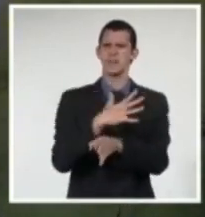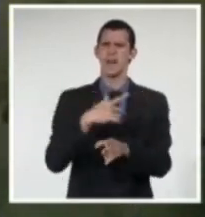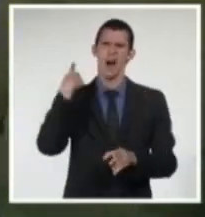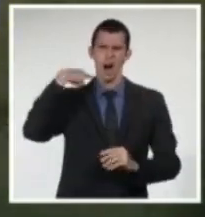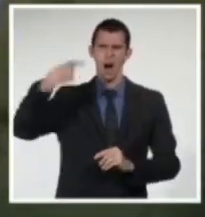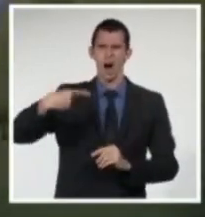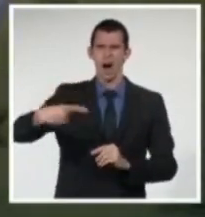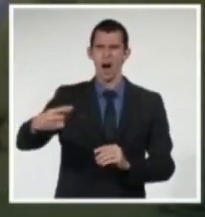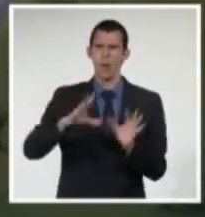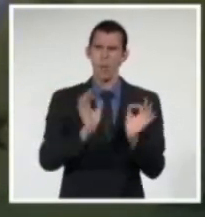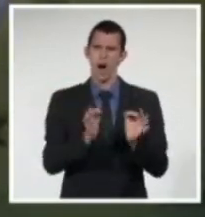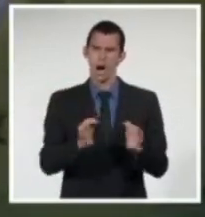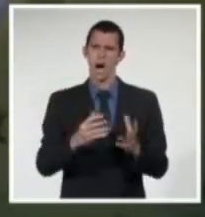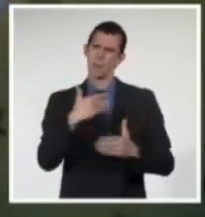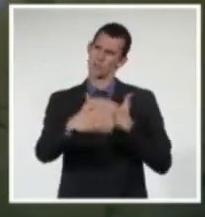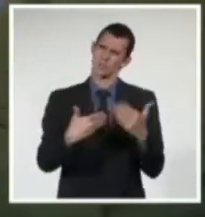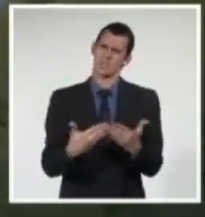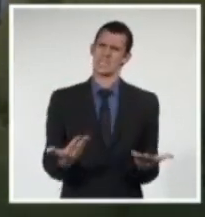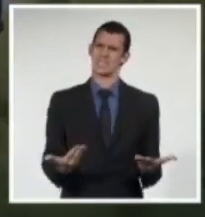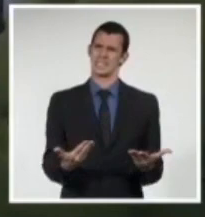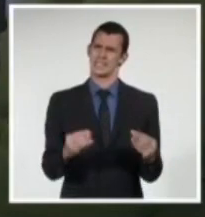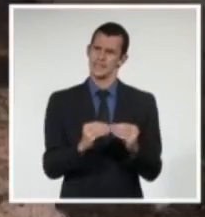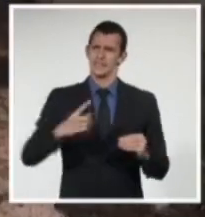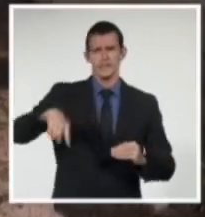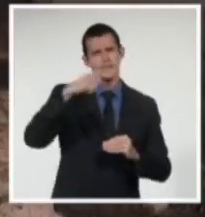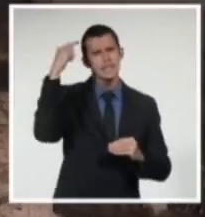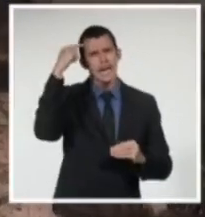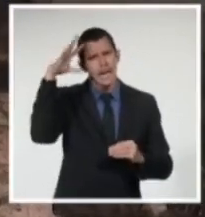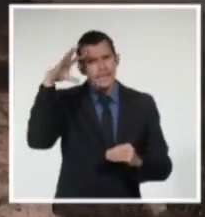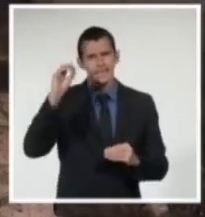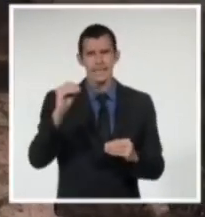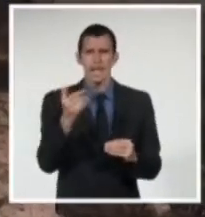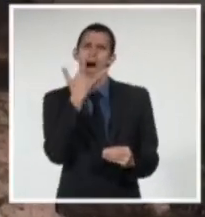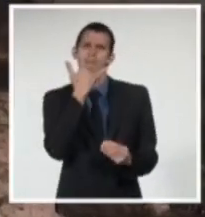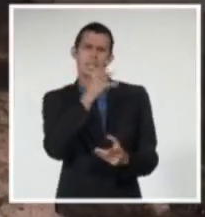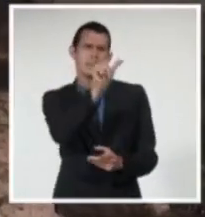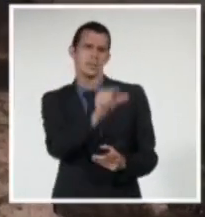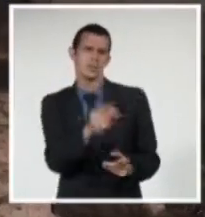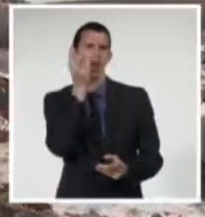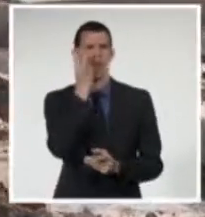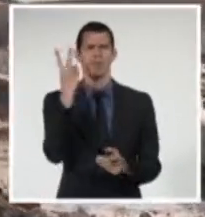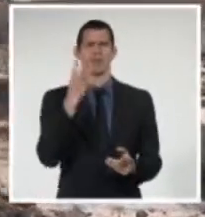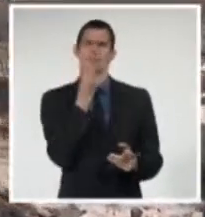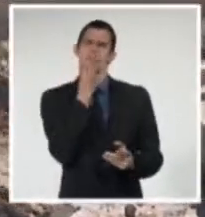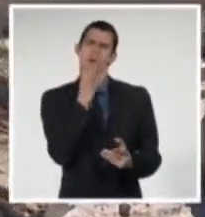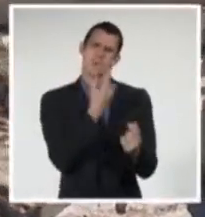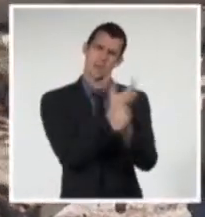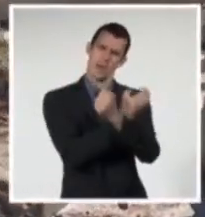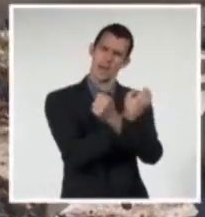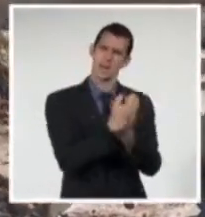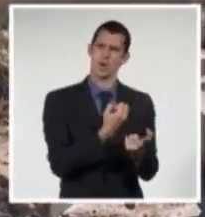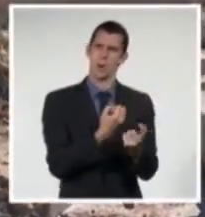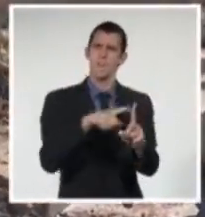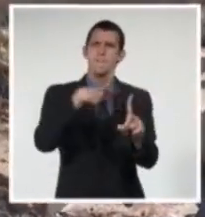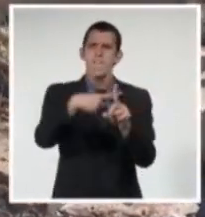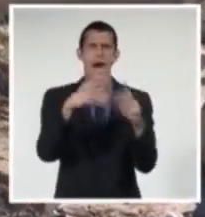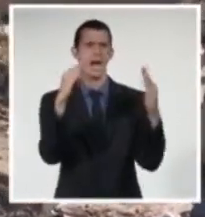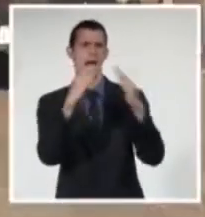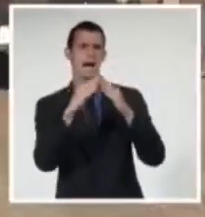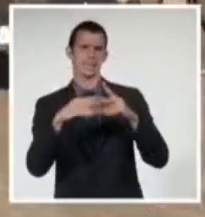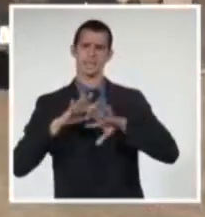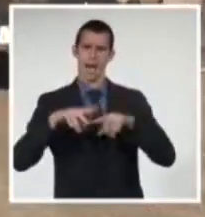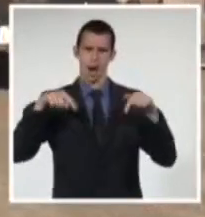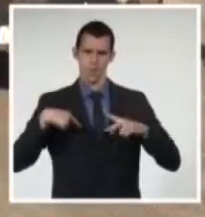los recursos de las personas y recursos del Estado. En esta jornada, representantes de un grupo de entidades del municipio